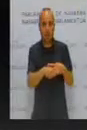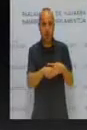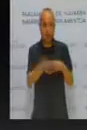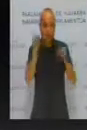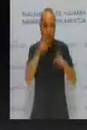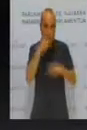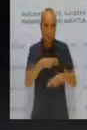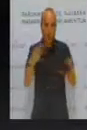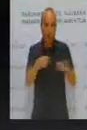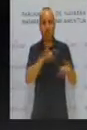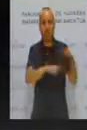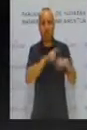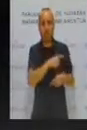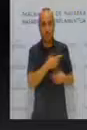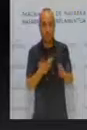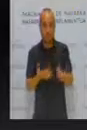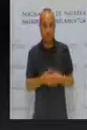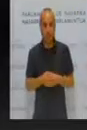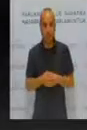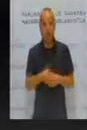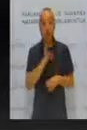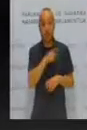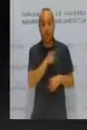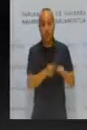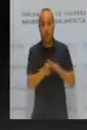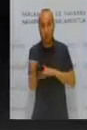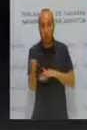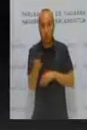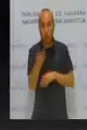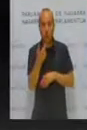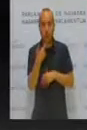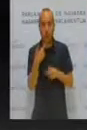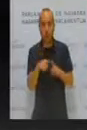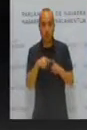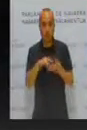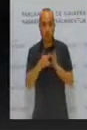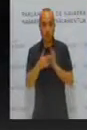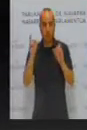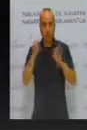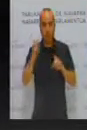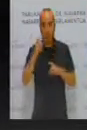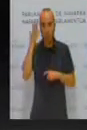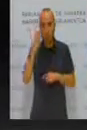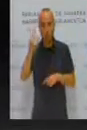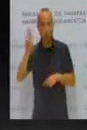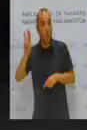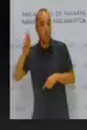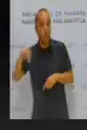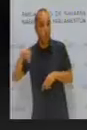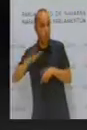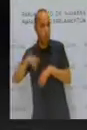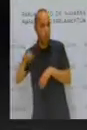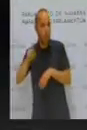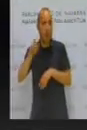pública. Pero es que en la propia moción se habla del abandono al que ha sometido al sistema educativo navarro Unión del Pueblo Navarro y el Partido